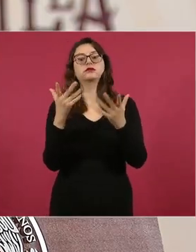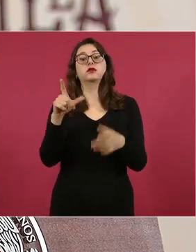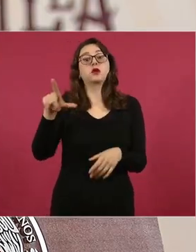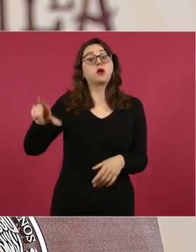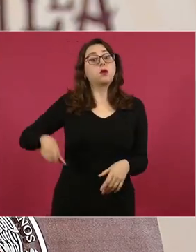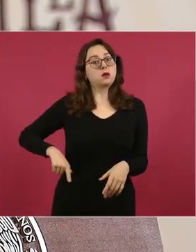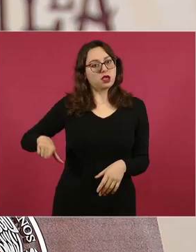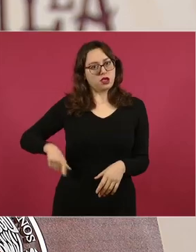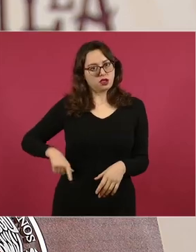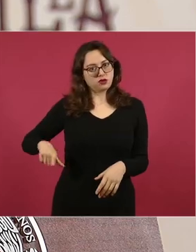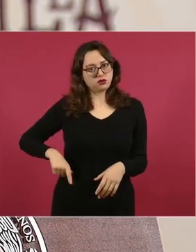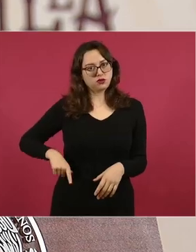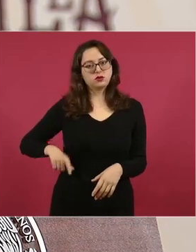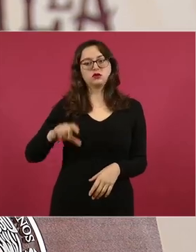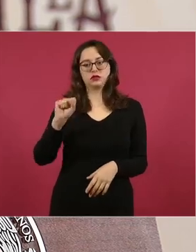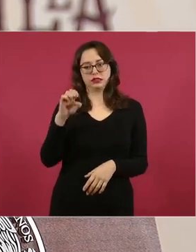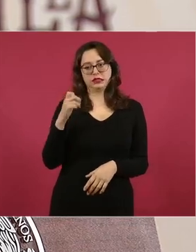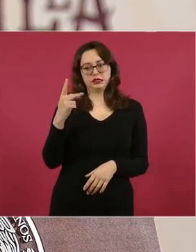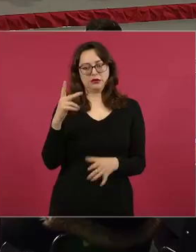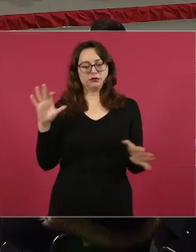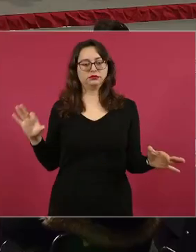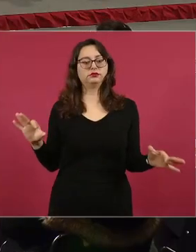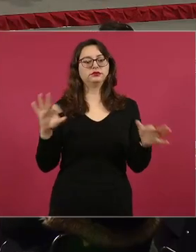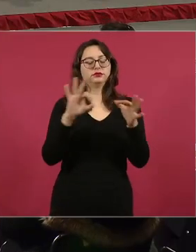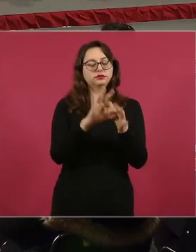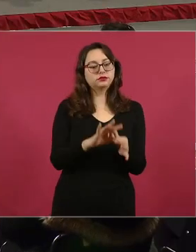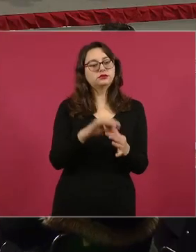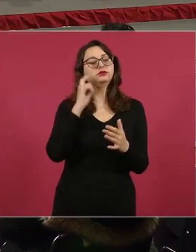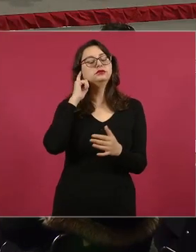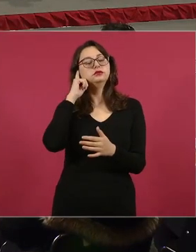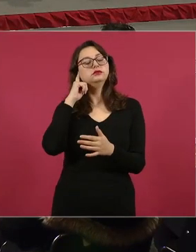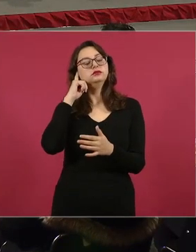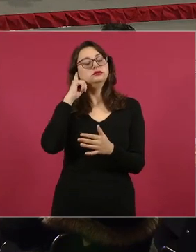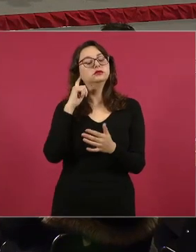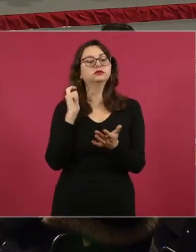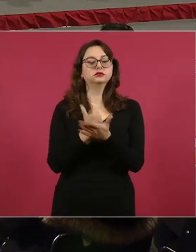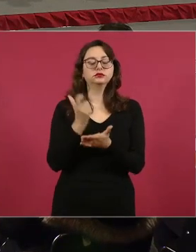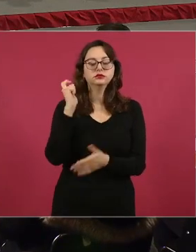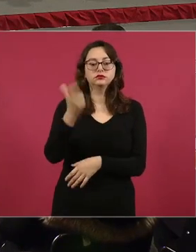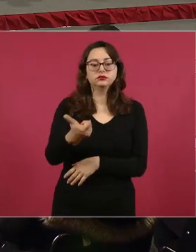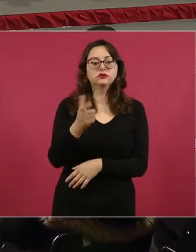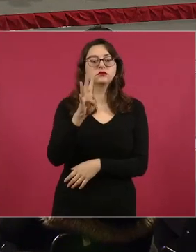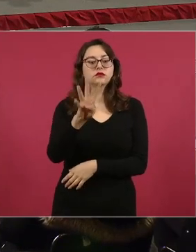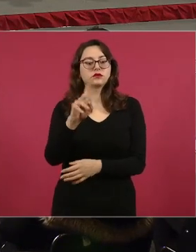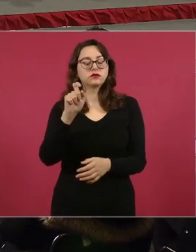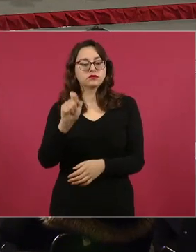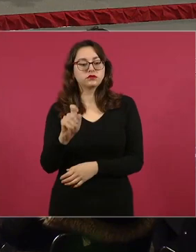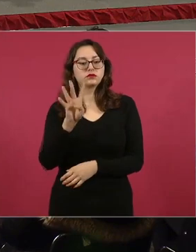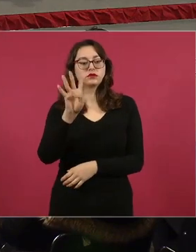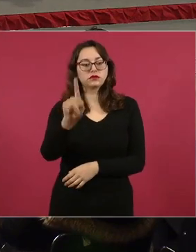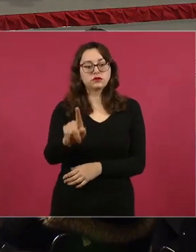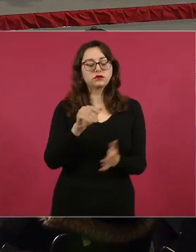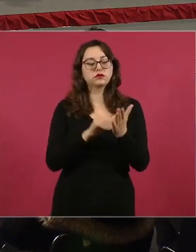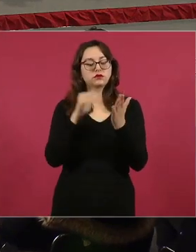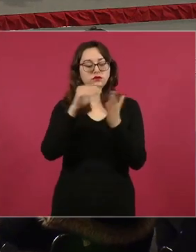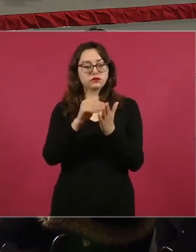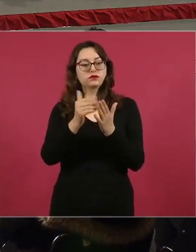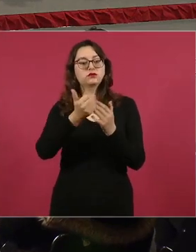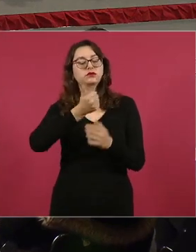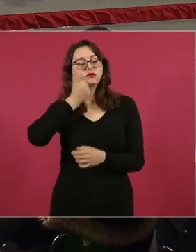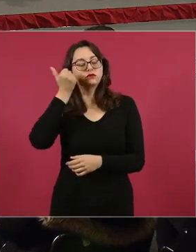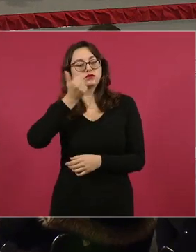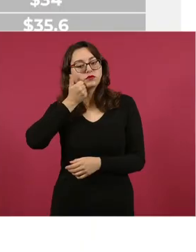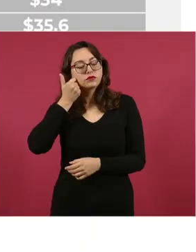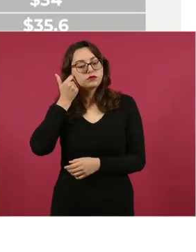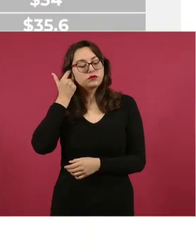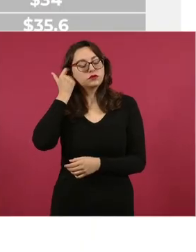públicas escolarizadas. Cada emisión de pago atendemos a poco más de 4.1 millones de estudiantes, nada más